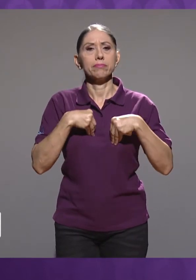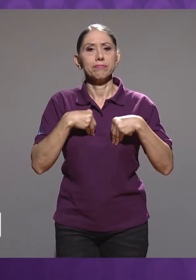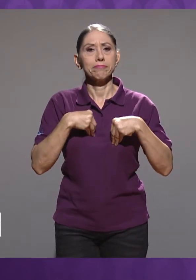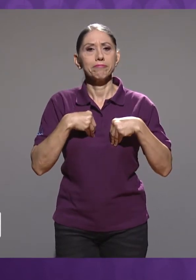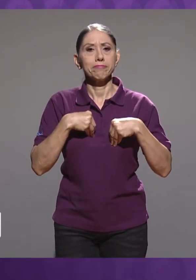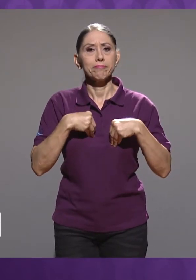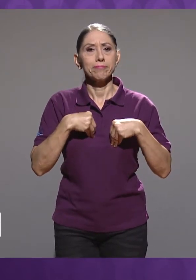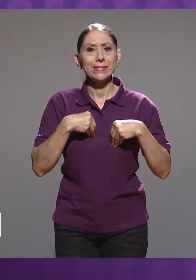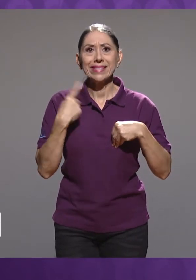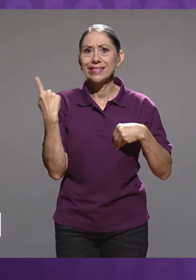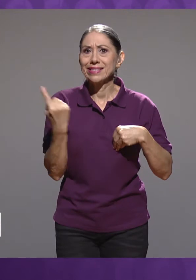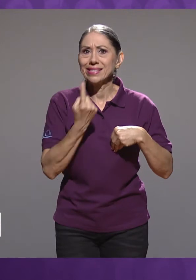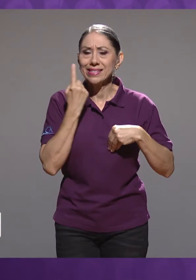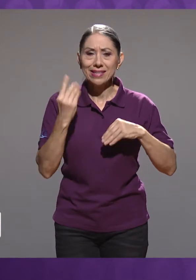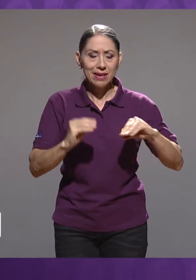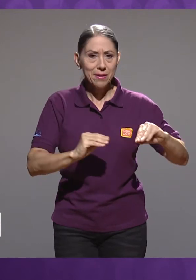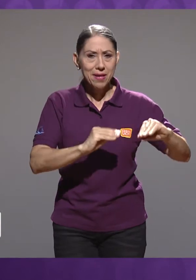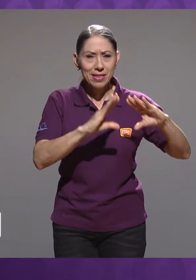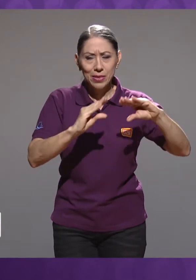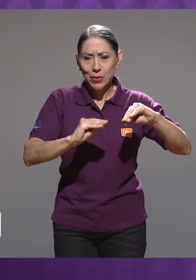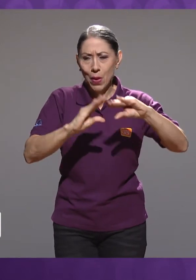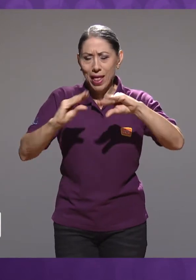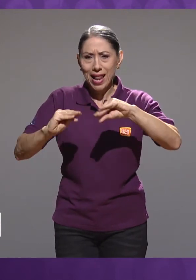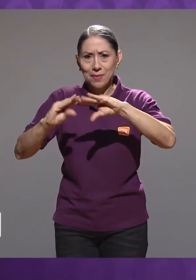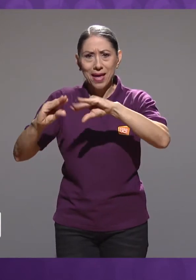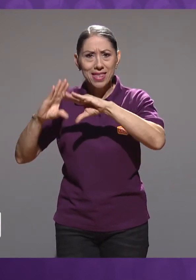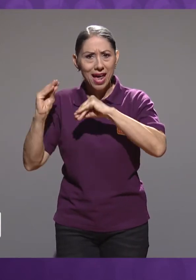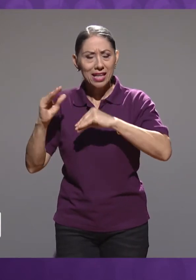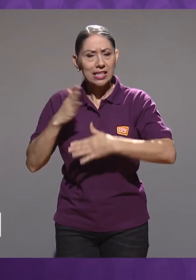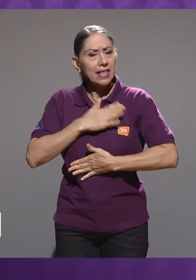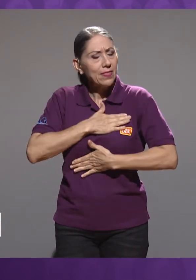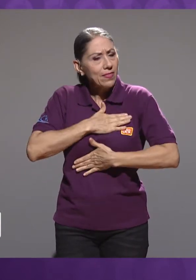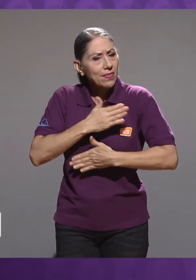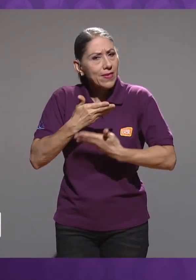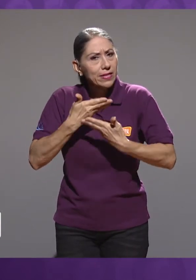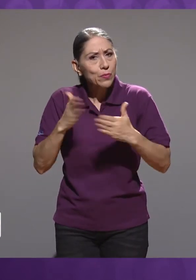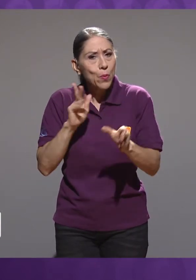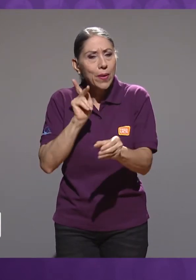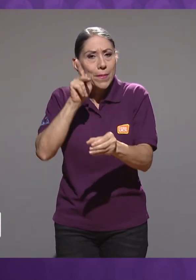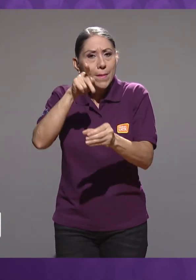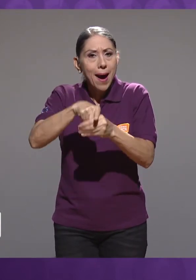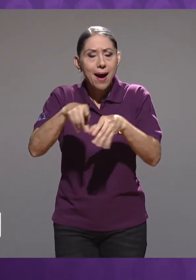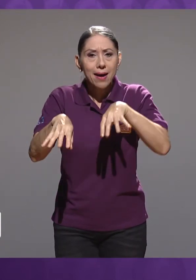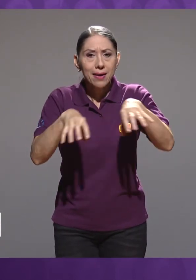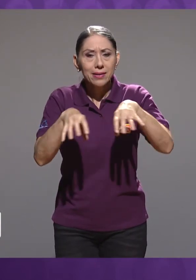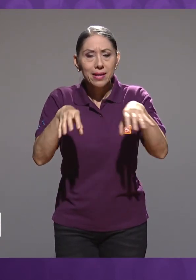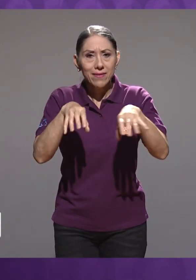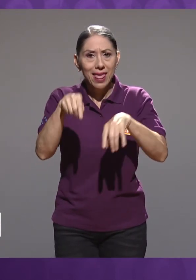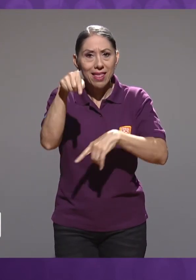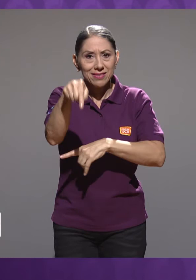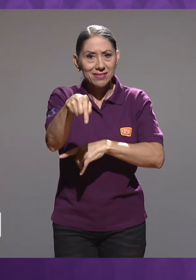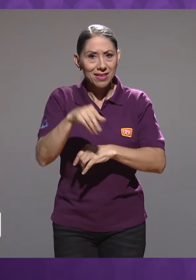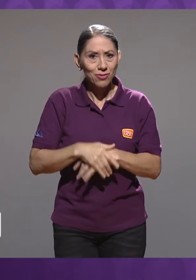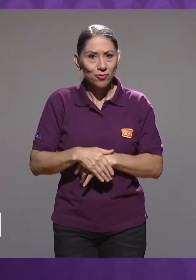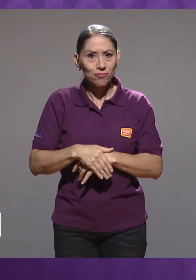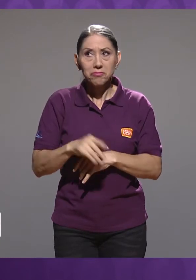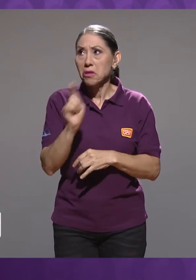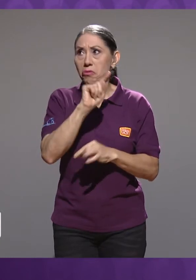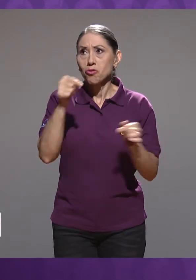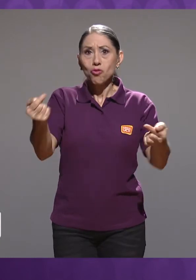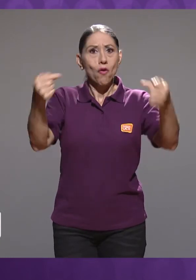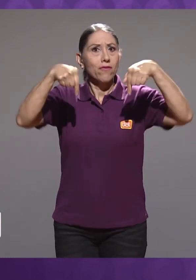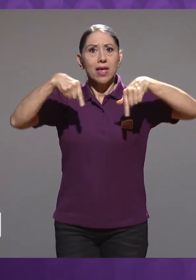reconocerlo, estar dispuesta todas las mañanas a participar de las actividades del